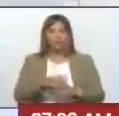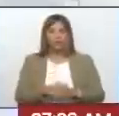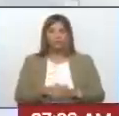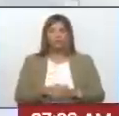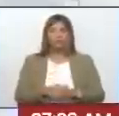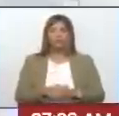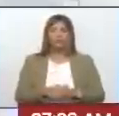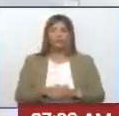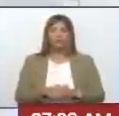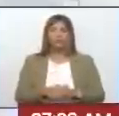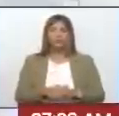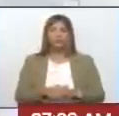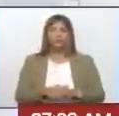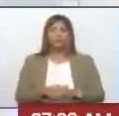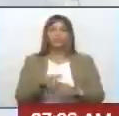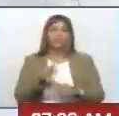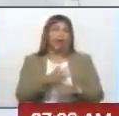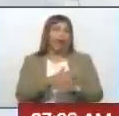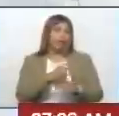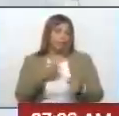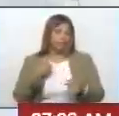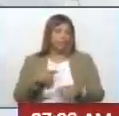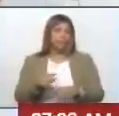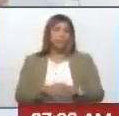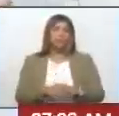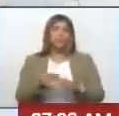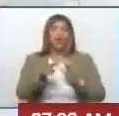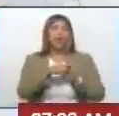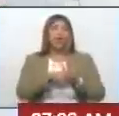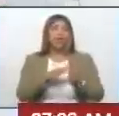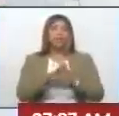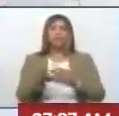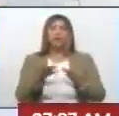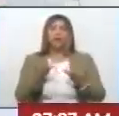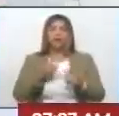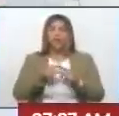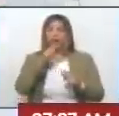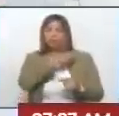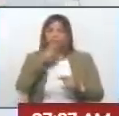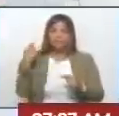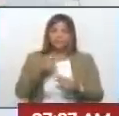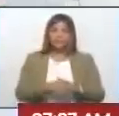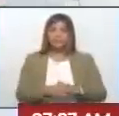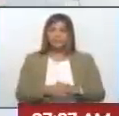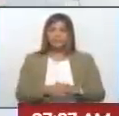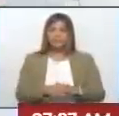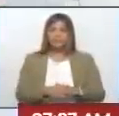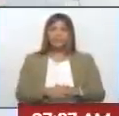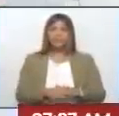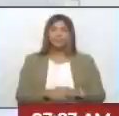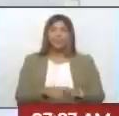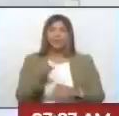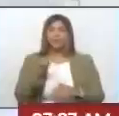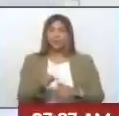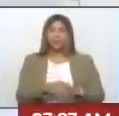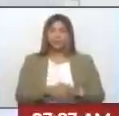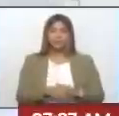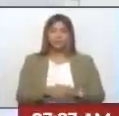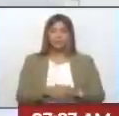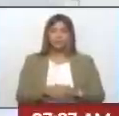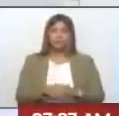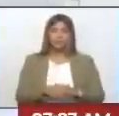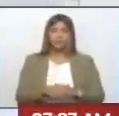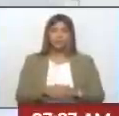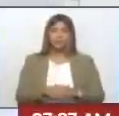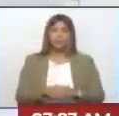de Venezuela ya tenía y tiene una norma que se refiere al narcotráfico y que se refiere también a